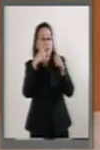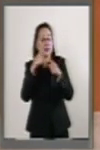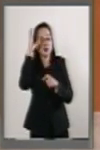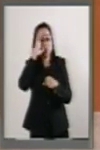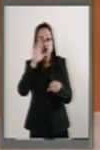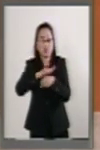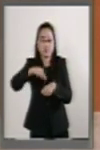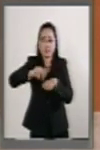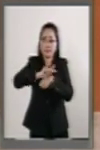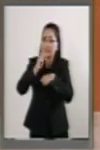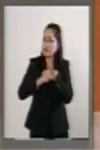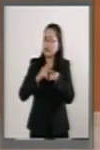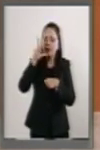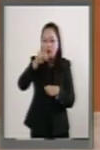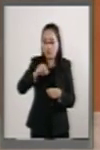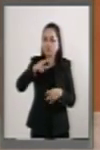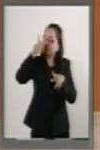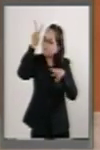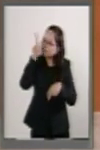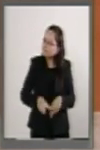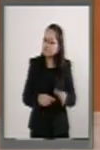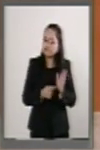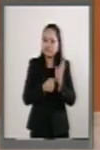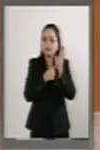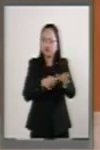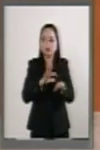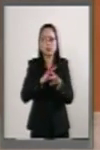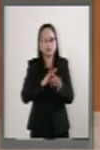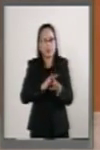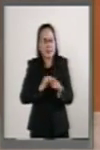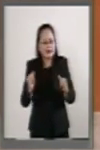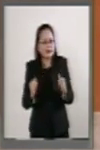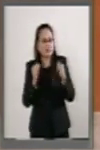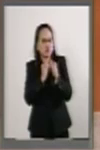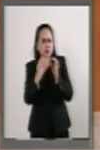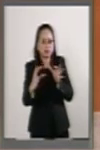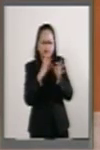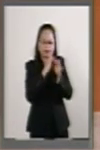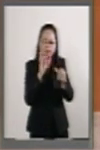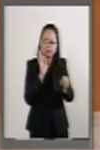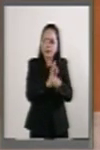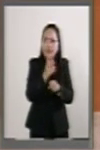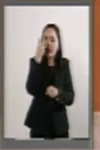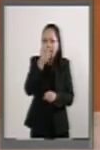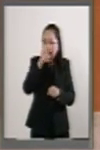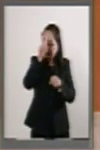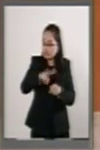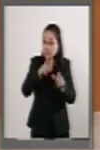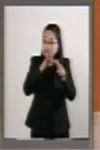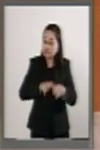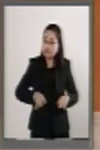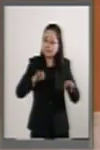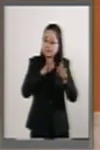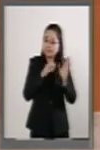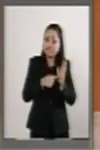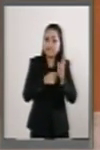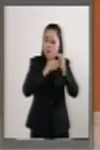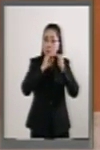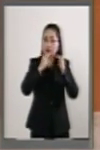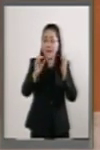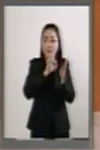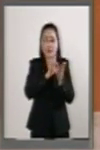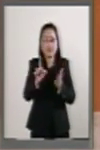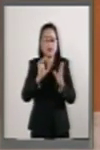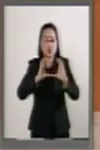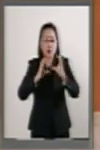sino como una realidad legal y una realidad institucional que realmente garantice la igualdad de derechos de